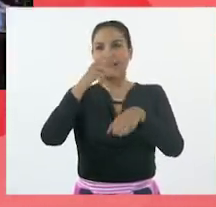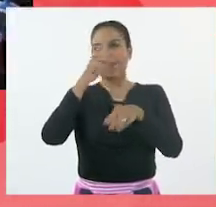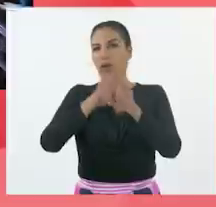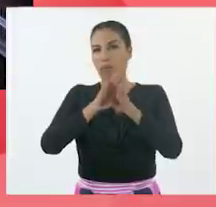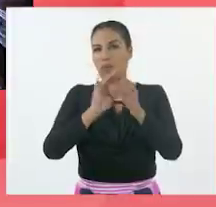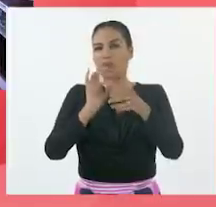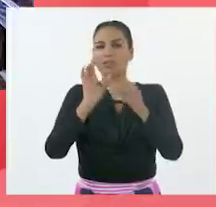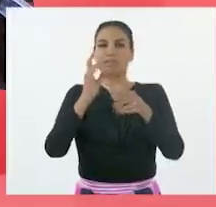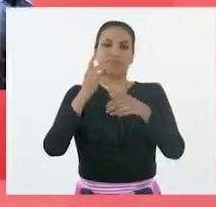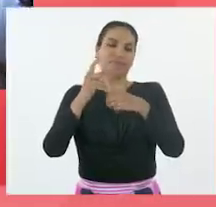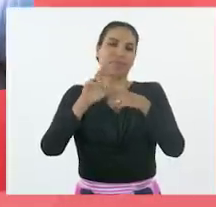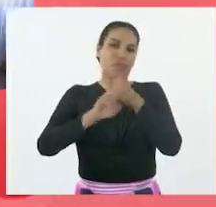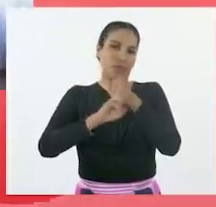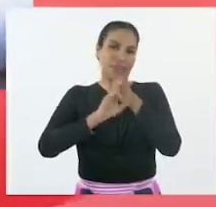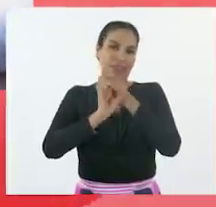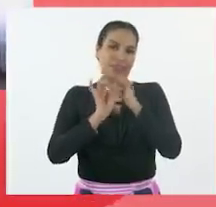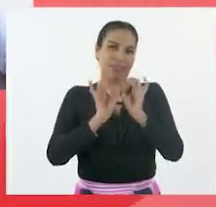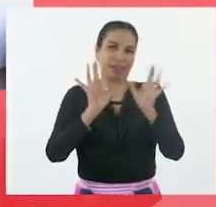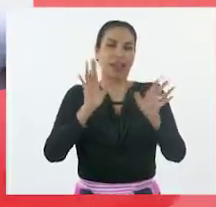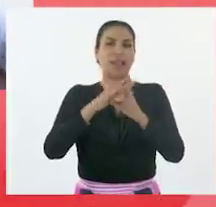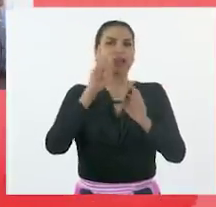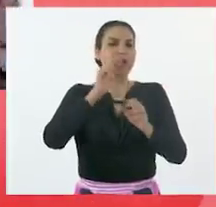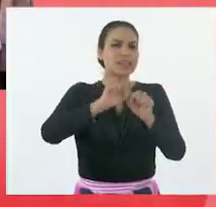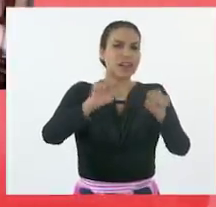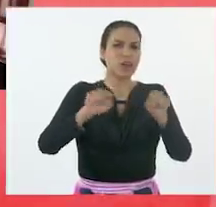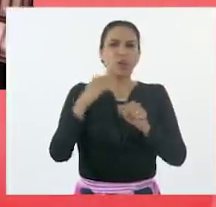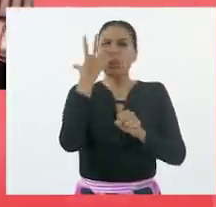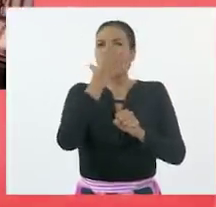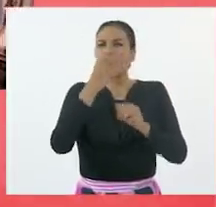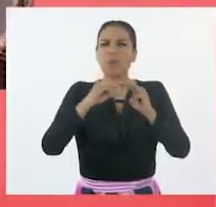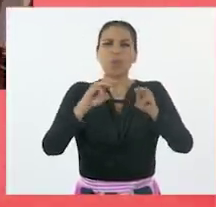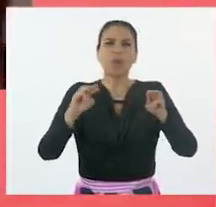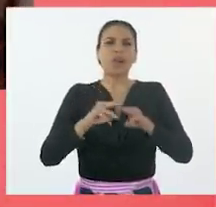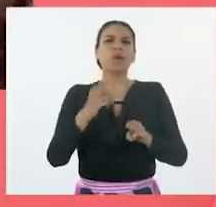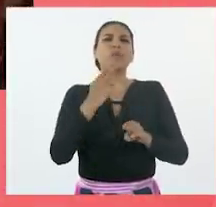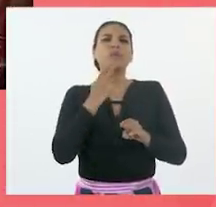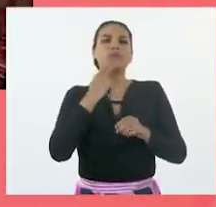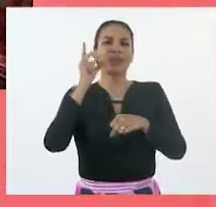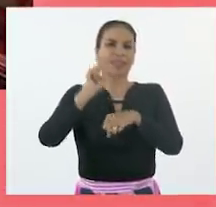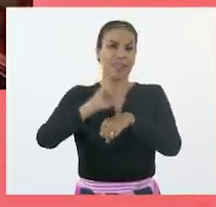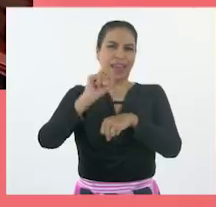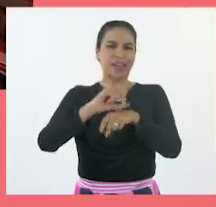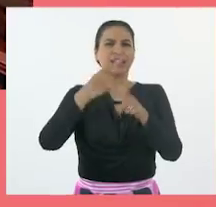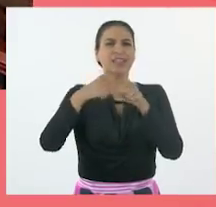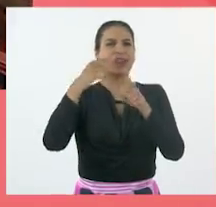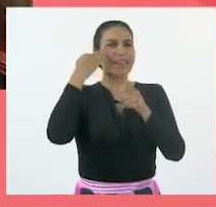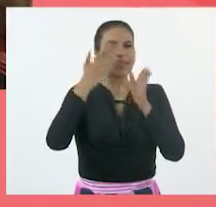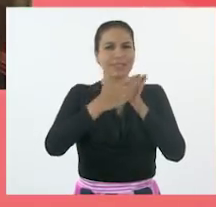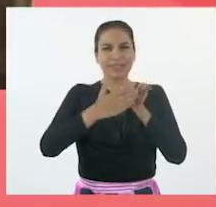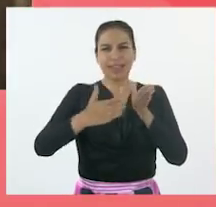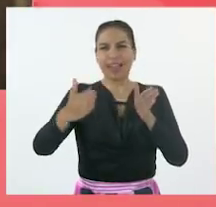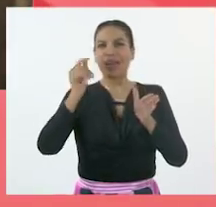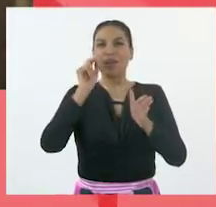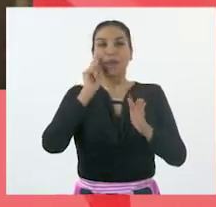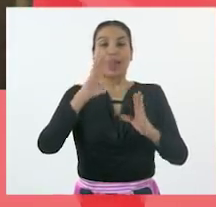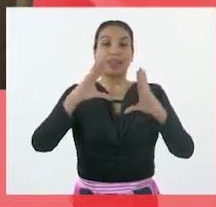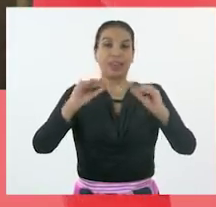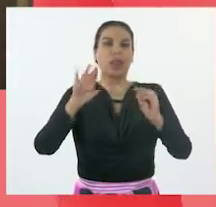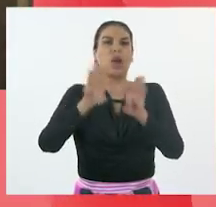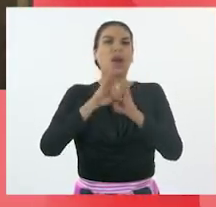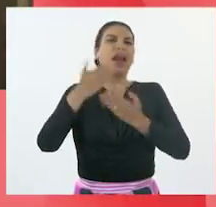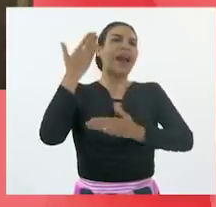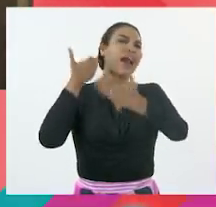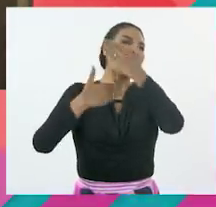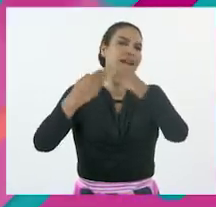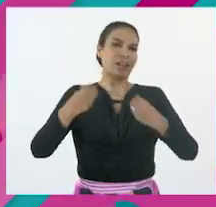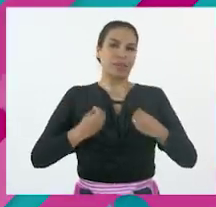En algunos de los salones encontramos exquisitos muebles y objetos de uso cotidiano de diversas épocas, que nos enseñan mucho de cómo era la